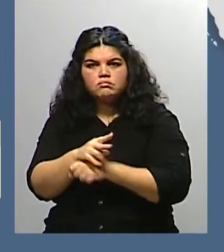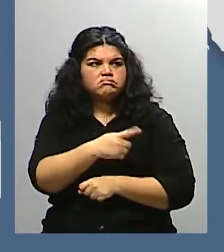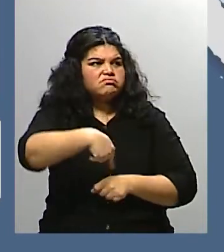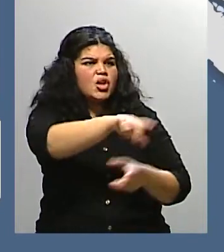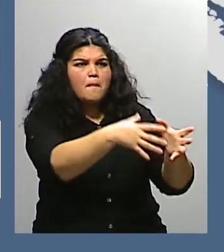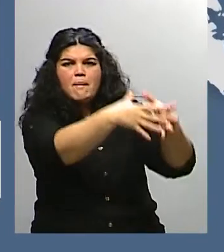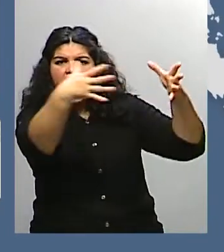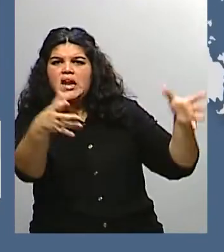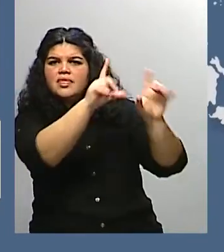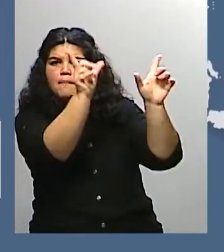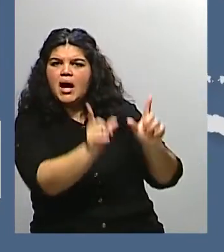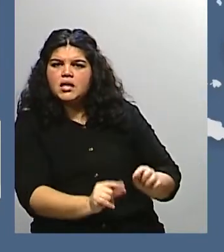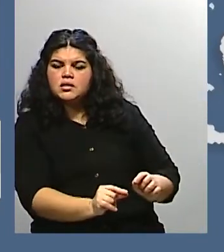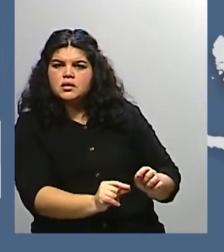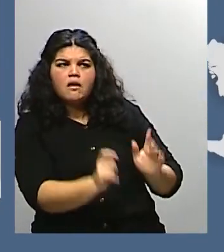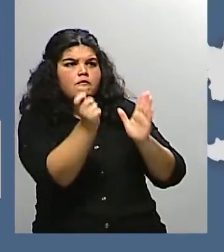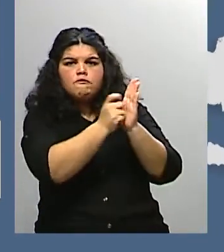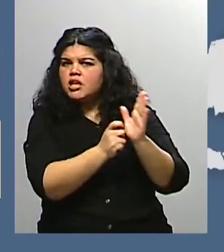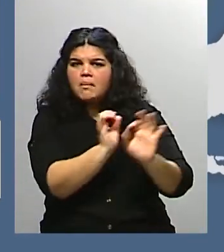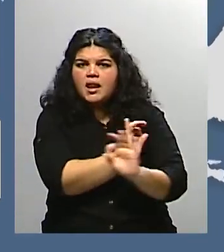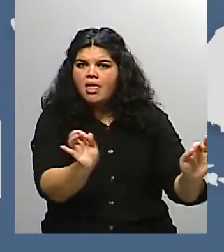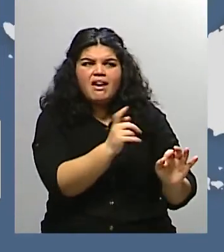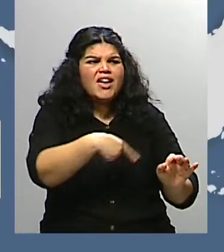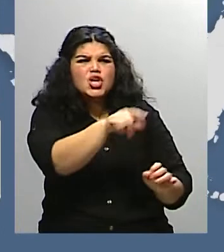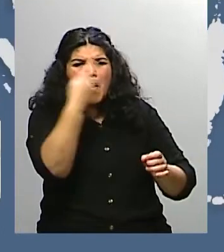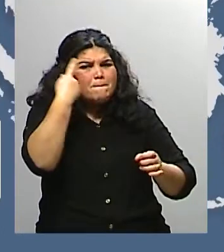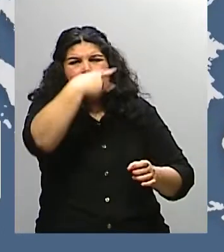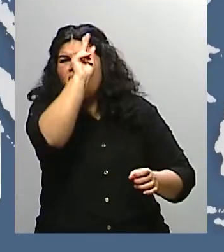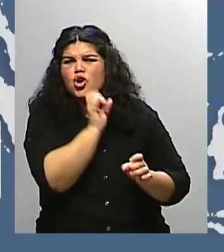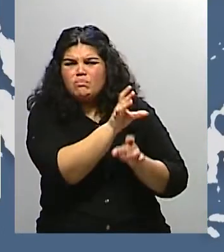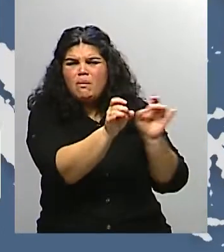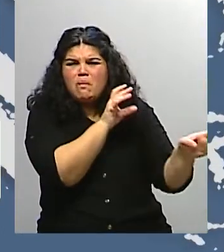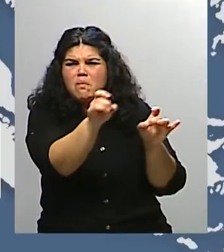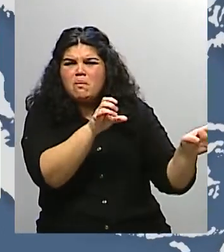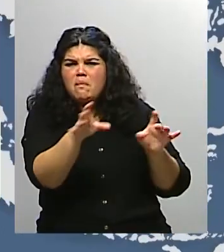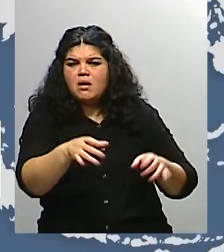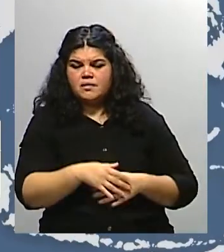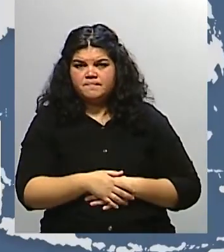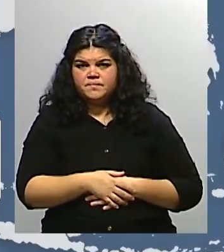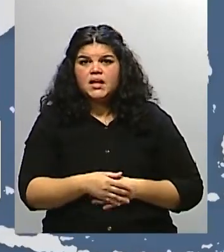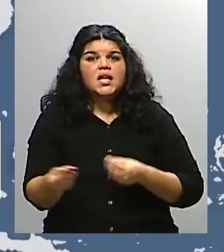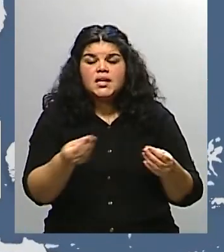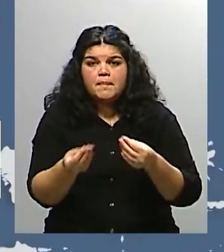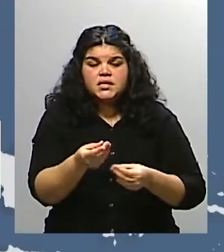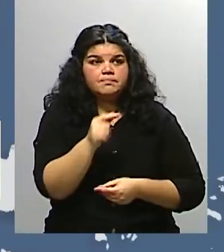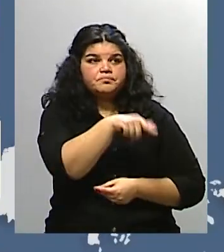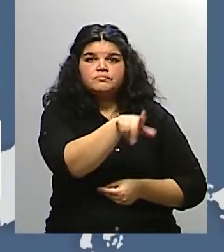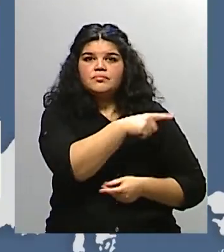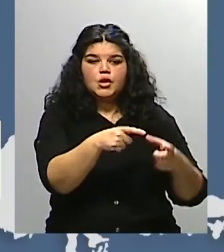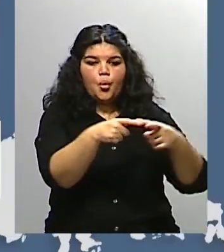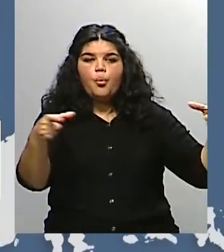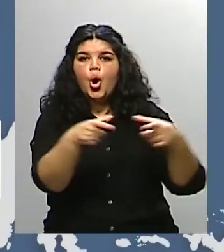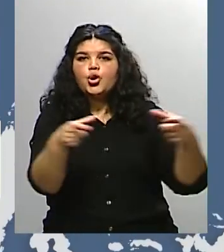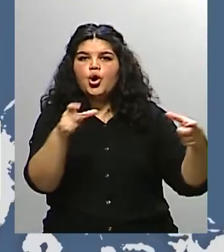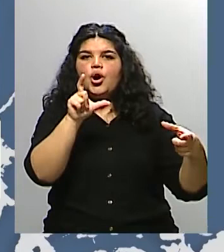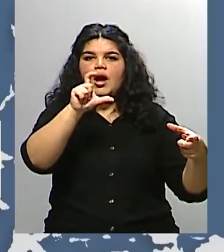con estos países que no firman, promoviendo bonos de carbono para que las empresas que contaminan puedan comprar estos